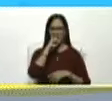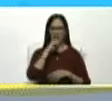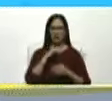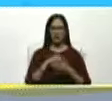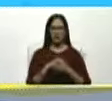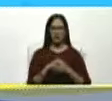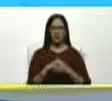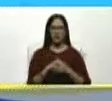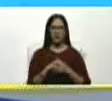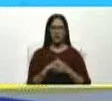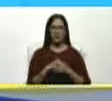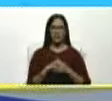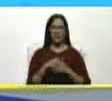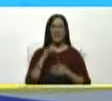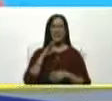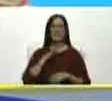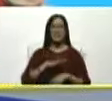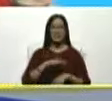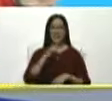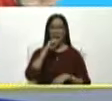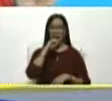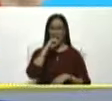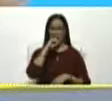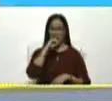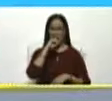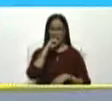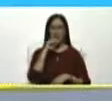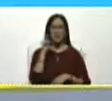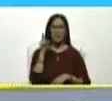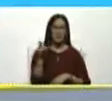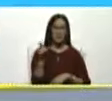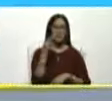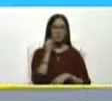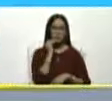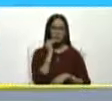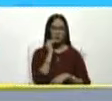Le quedó una envidia que ese muchacho,